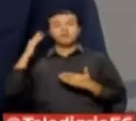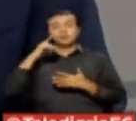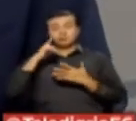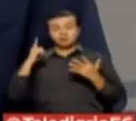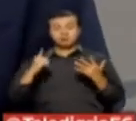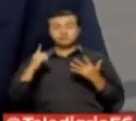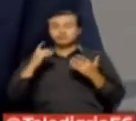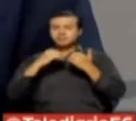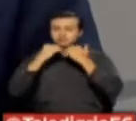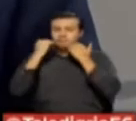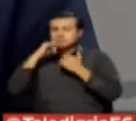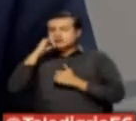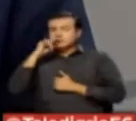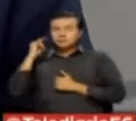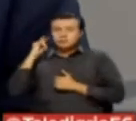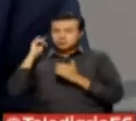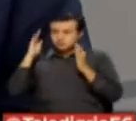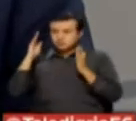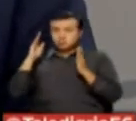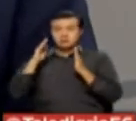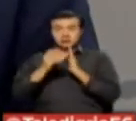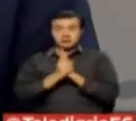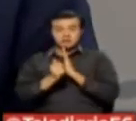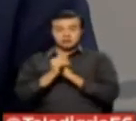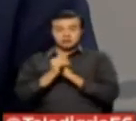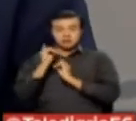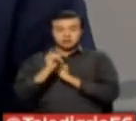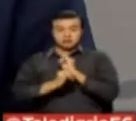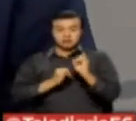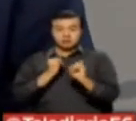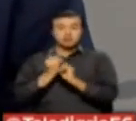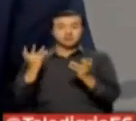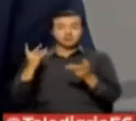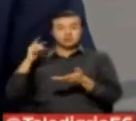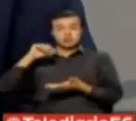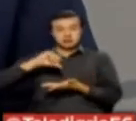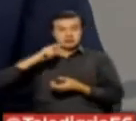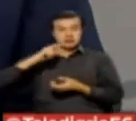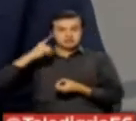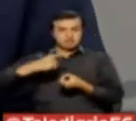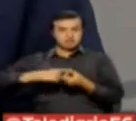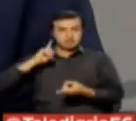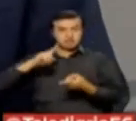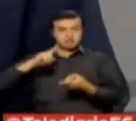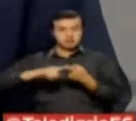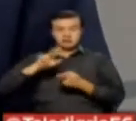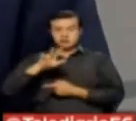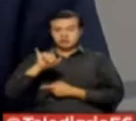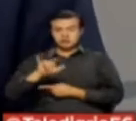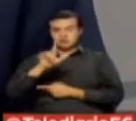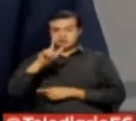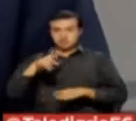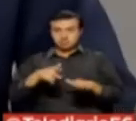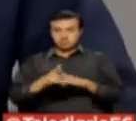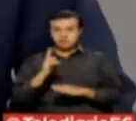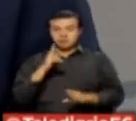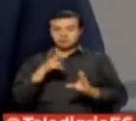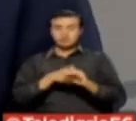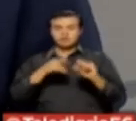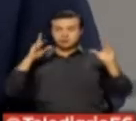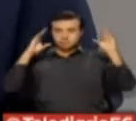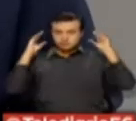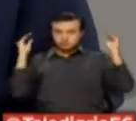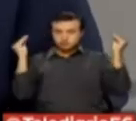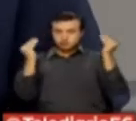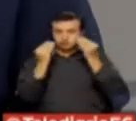criar con ternura es el seminario internacional que se cumple en la ciudad de quito hasta este 3 de julio a la inauguración asistió rocío